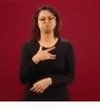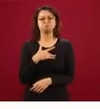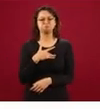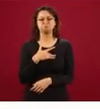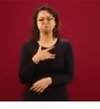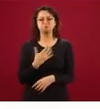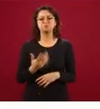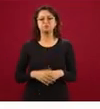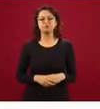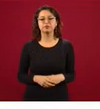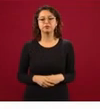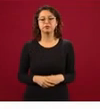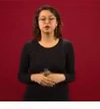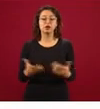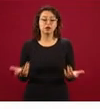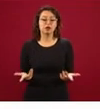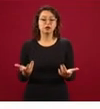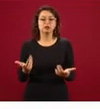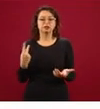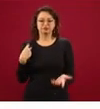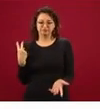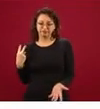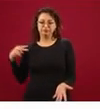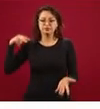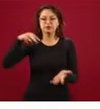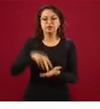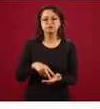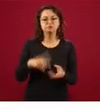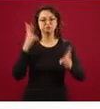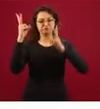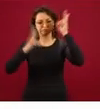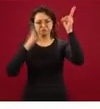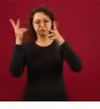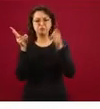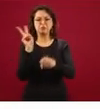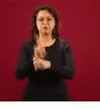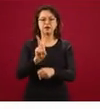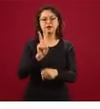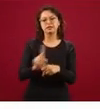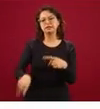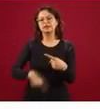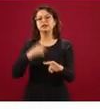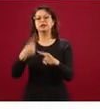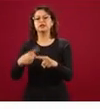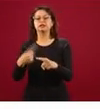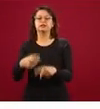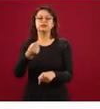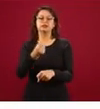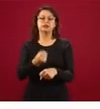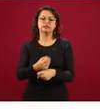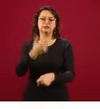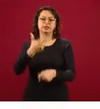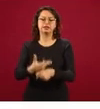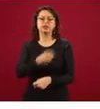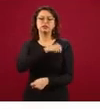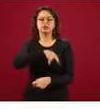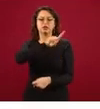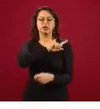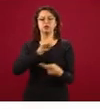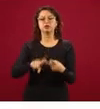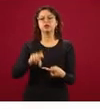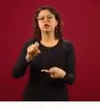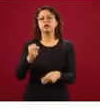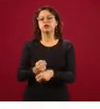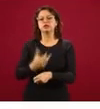una visita de supervisión, de inspección, que hicieron conjuntamente el secretario de Salud, la secretaria de la Función